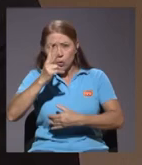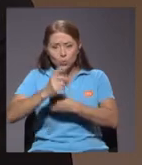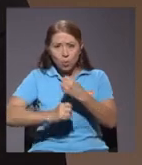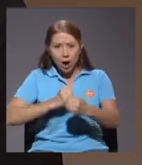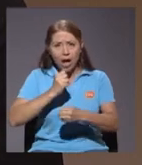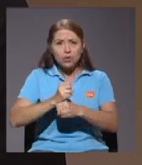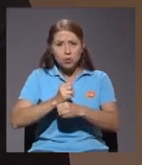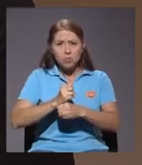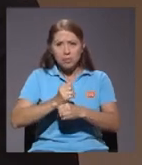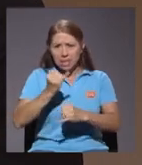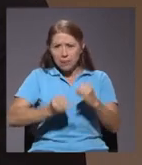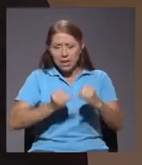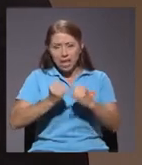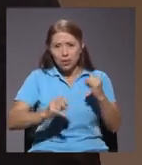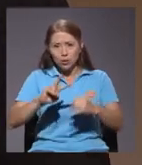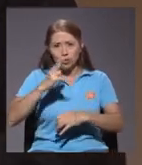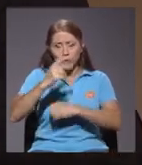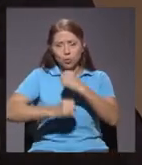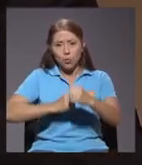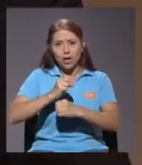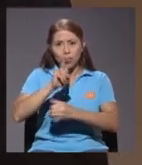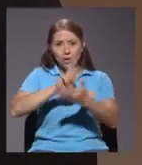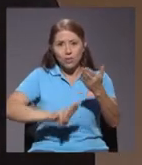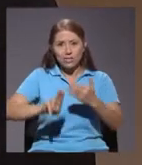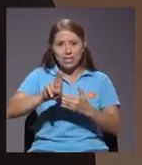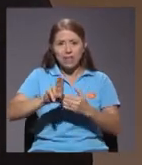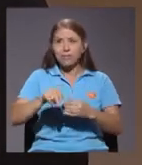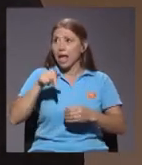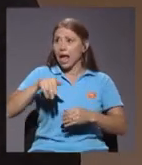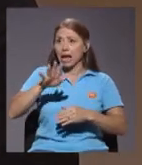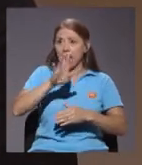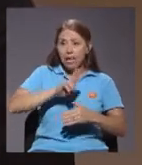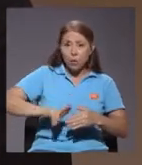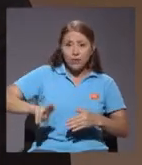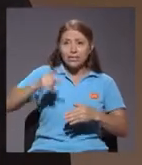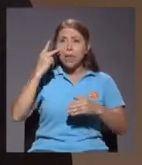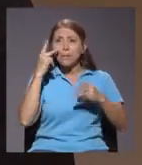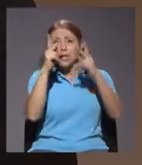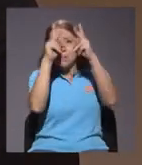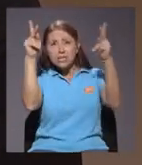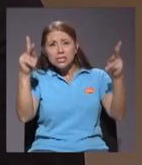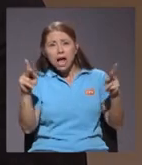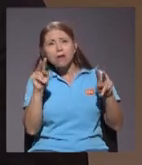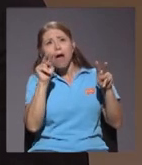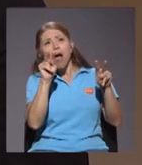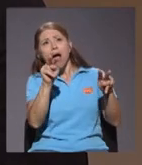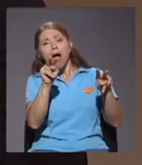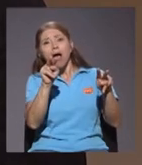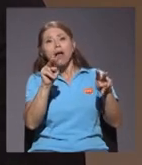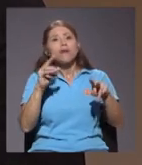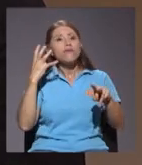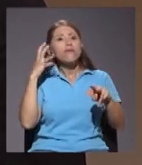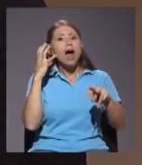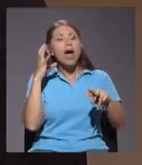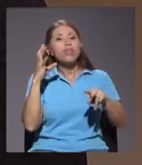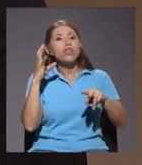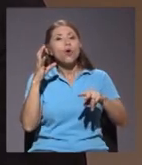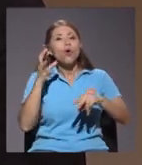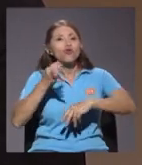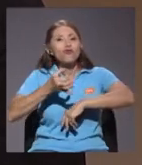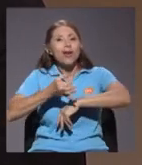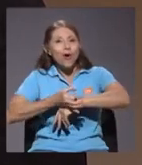terminando el segundo año encontré una pizarra de la universidad que en radio reloj que ya hoy no existe que estaban buscando